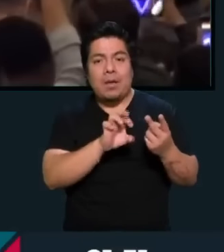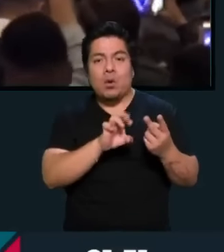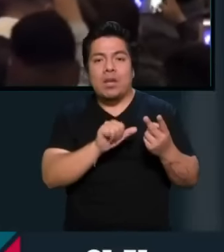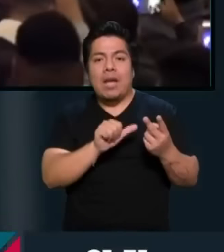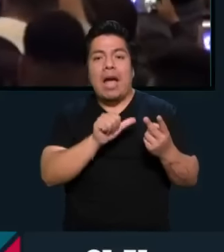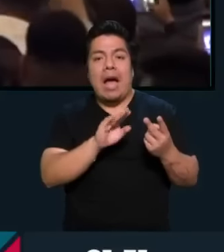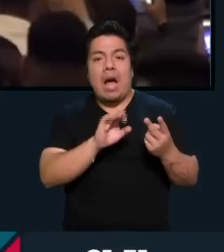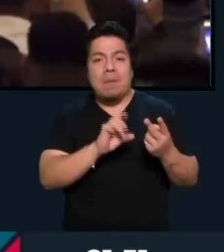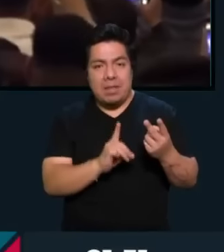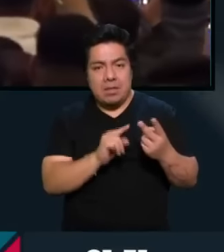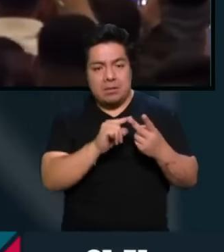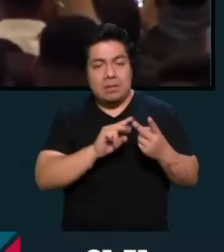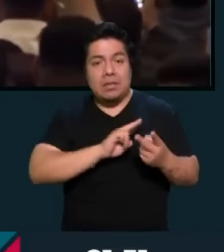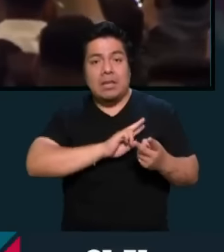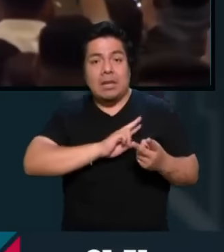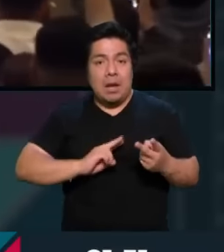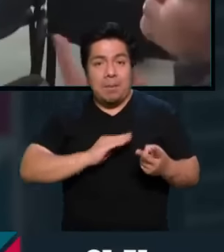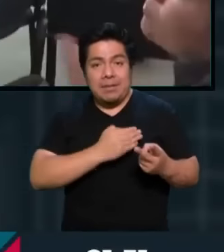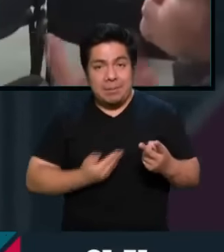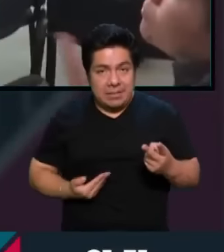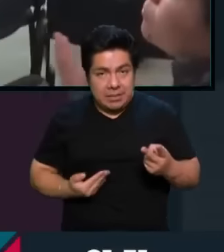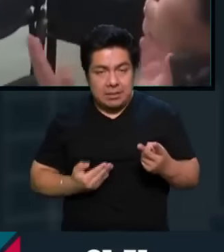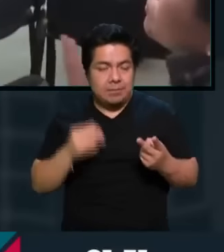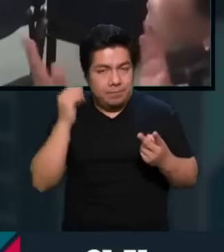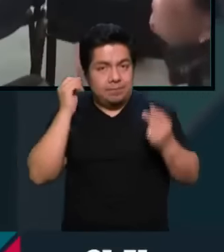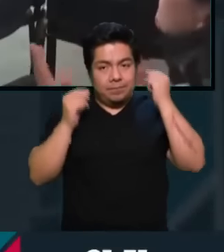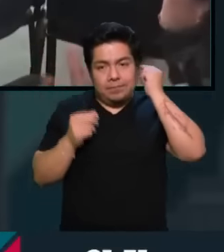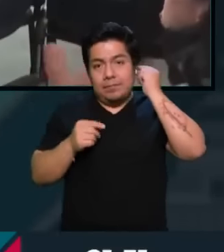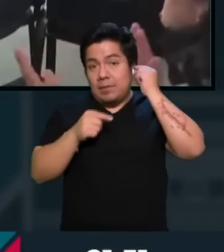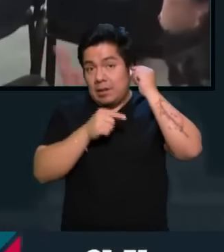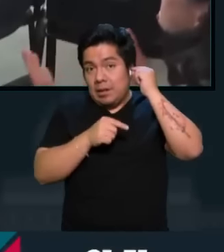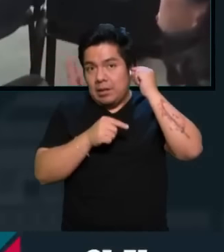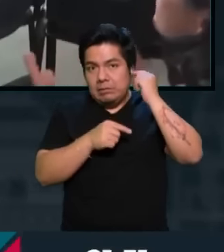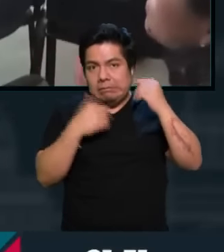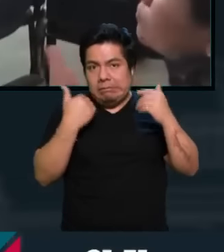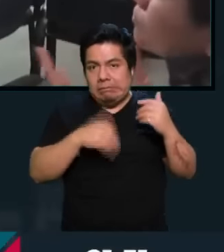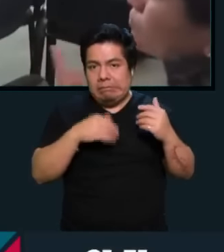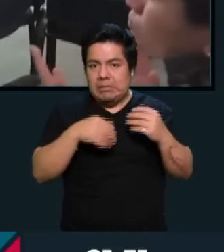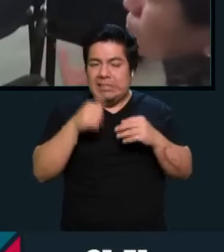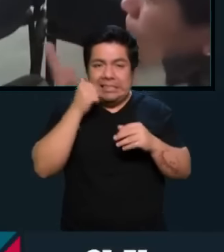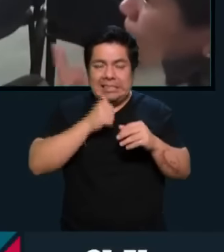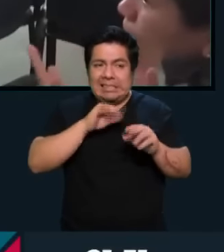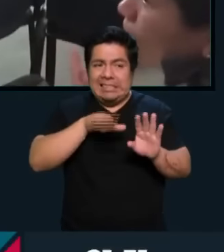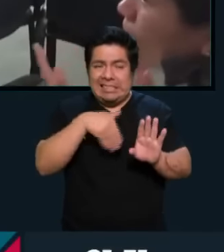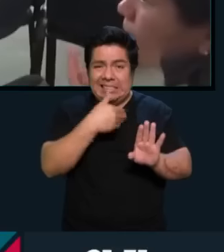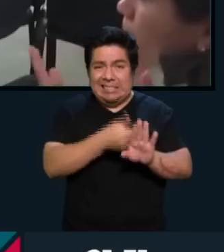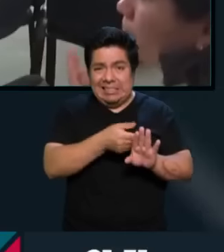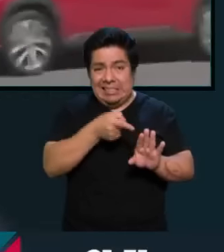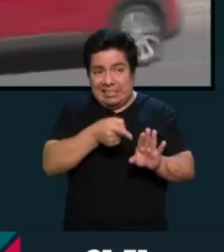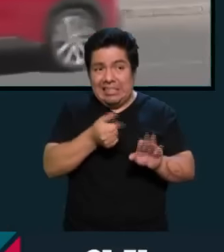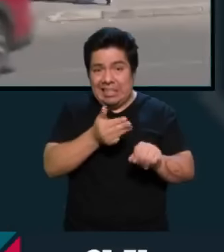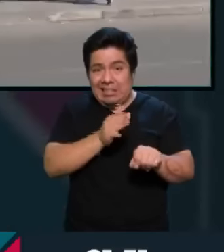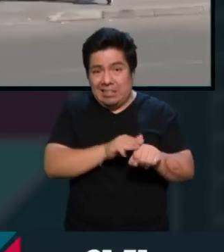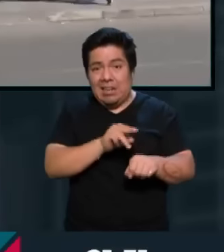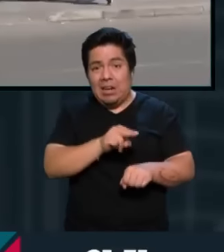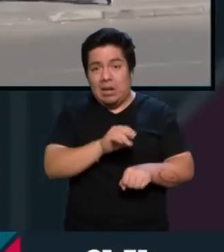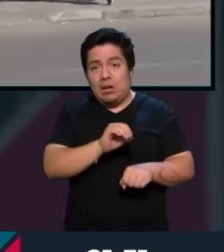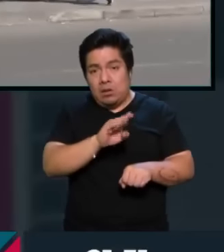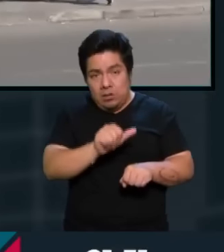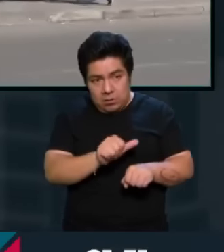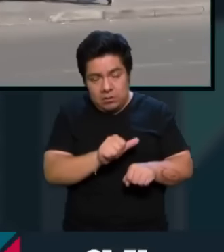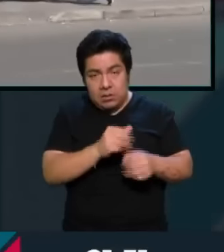la vicepresidenta a la que prácticamente le han hecho la vida de cuadritos desde la administración de nooa a pesar de que venían en la